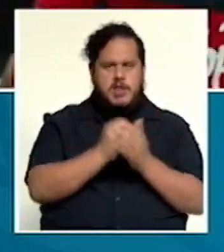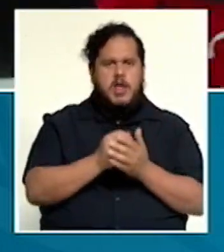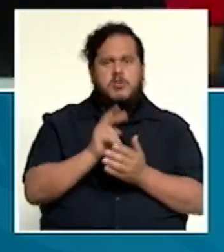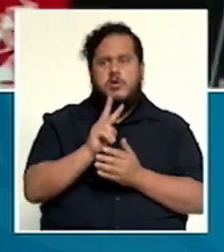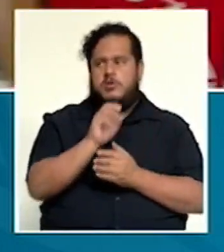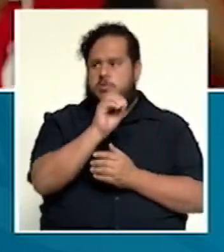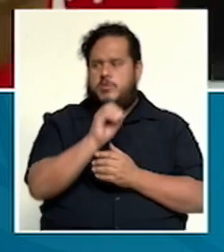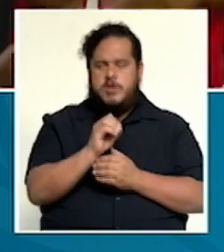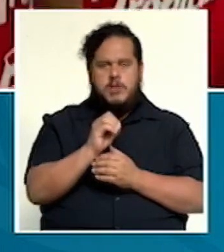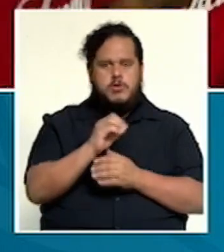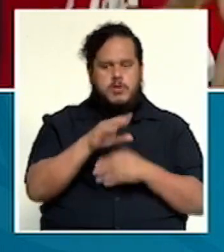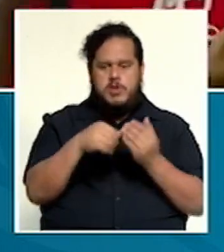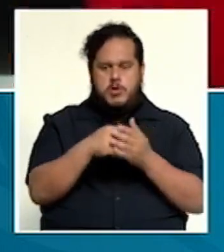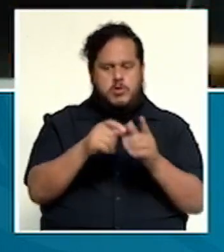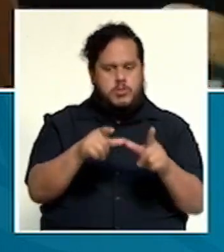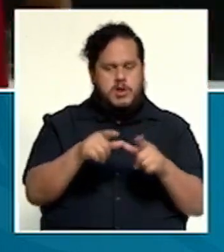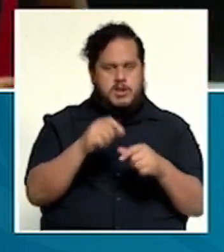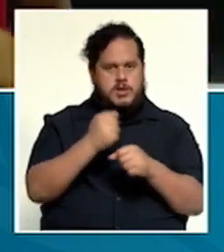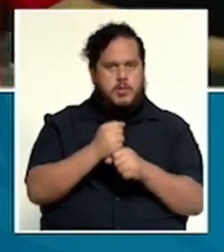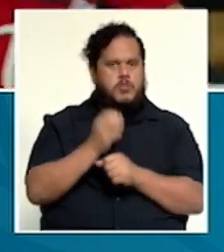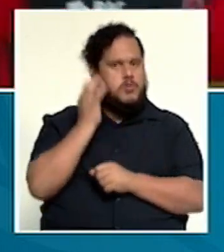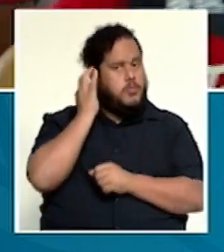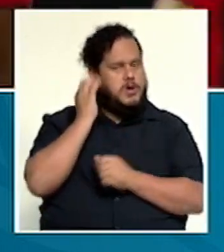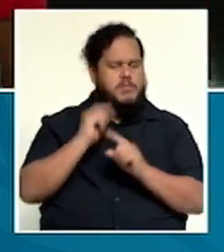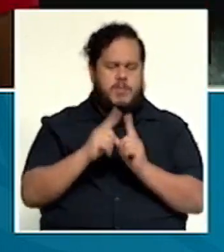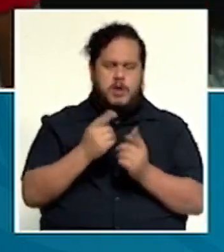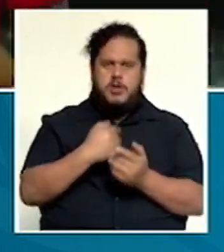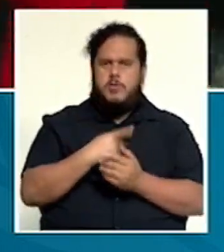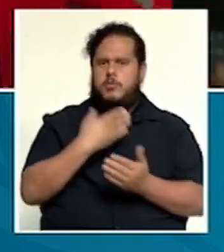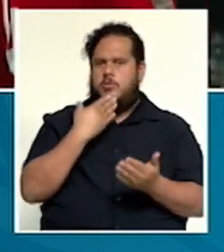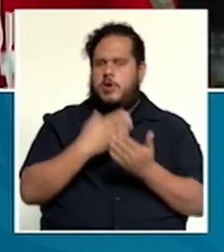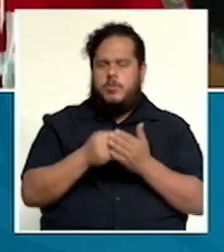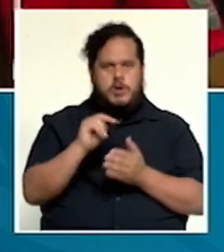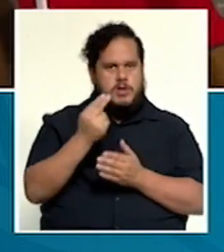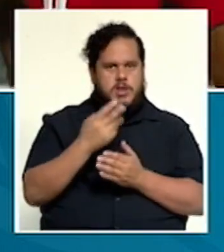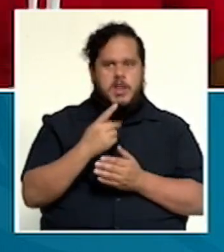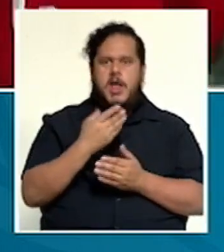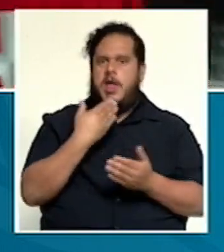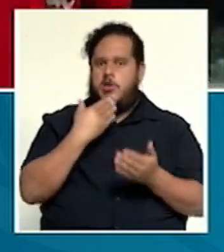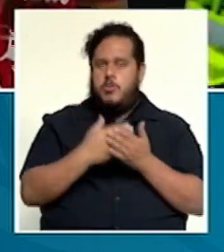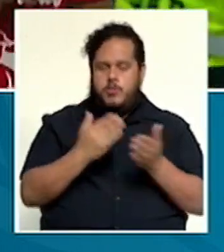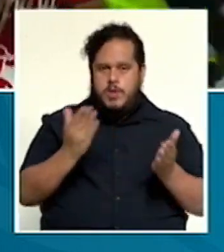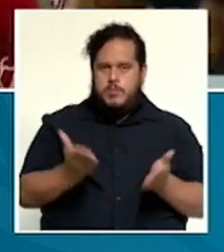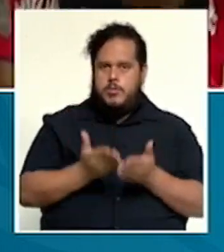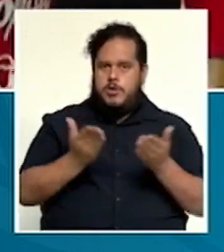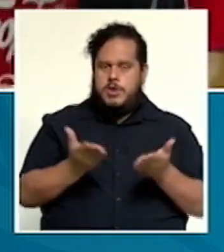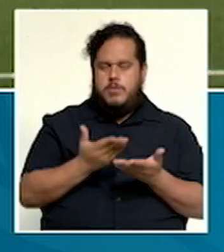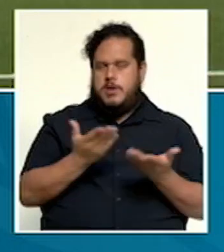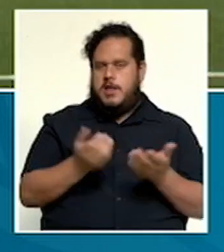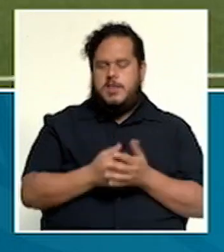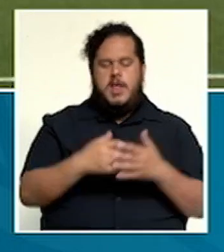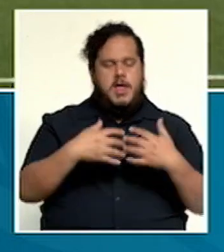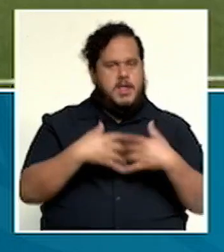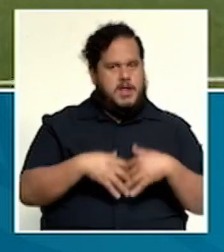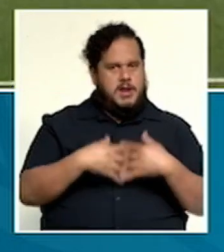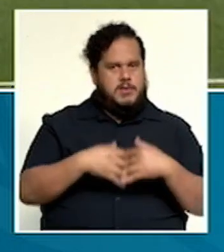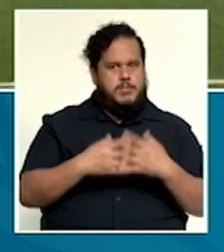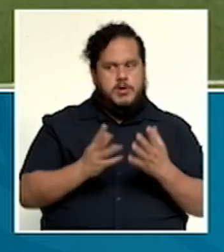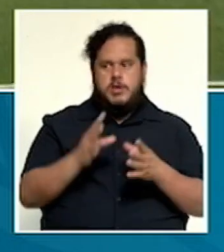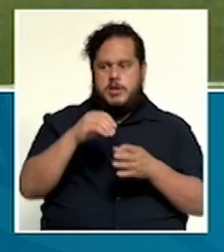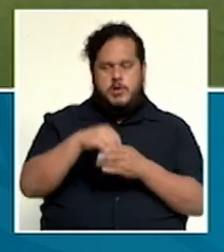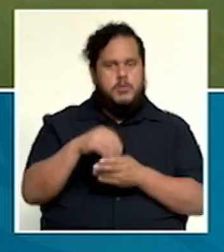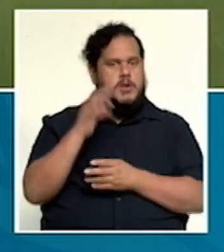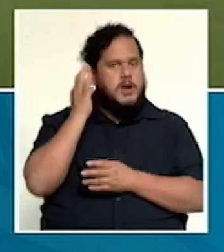mujeres. Pero hay una buena noticia y un buen incentivo, que es que las empresas que incluyen